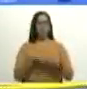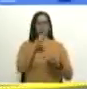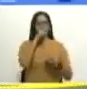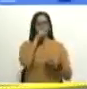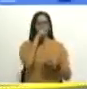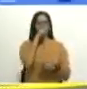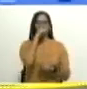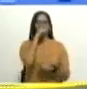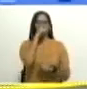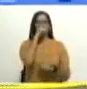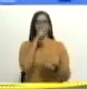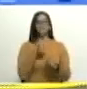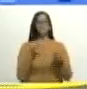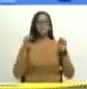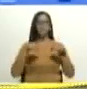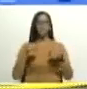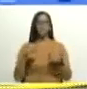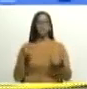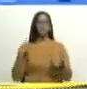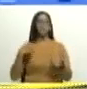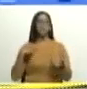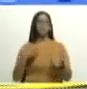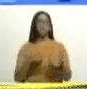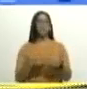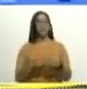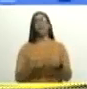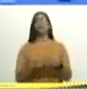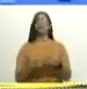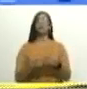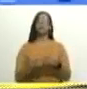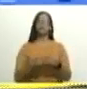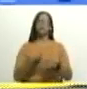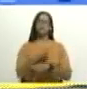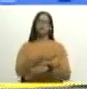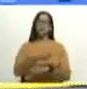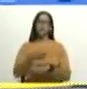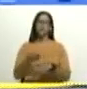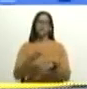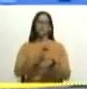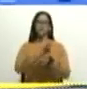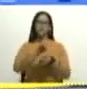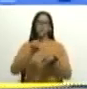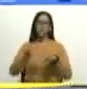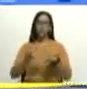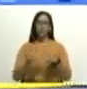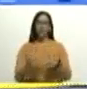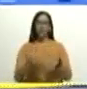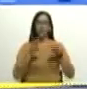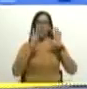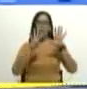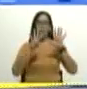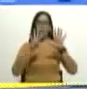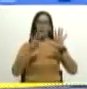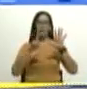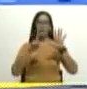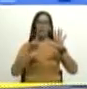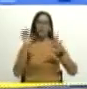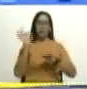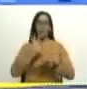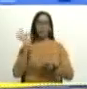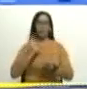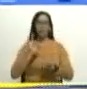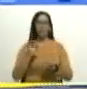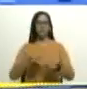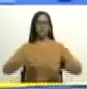Hoy por hoy tenemos un abastecimiento de el 97% del